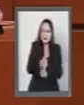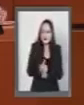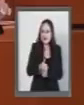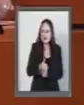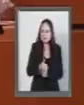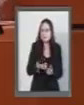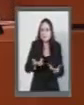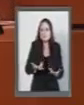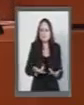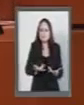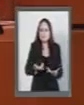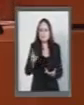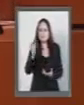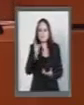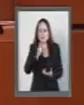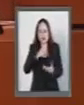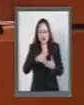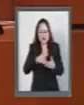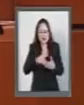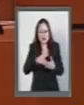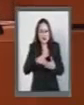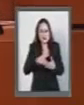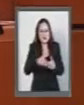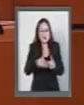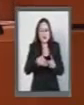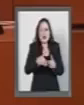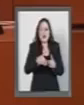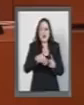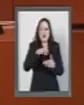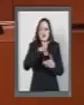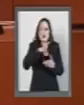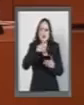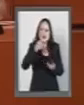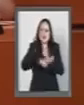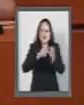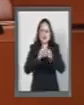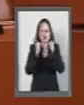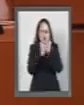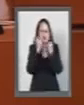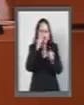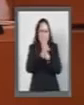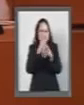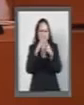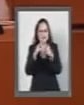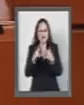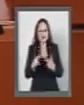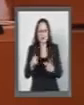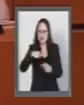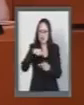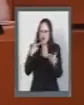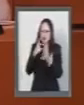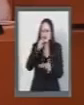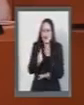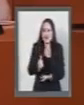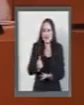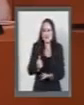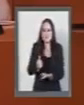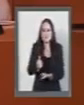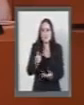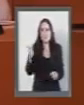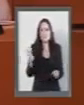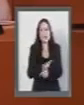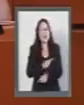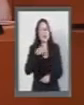cuando está a punto de romperse el tejido social. Pues miren lo que